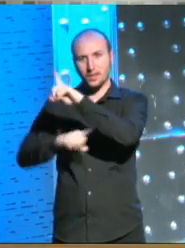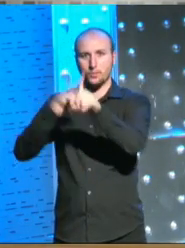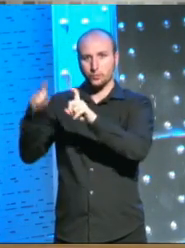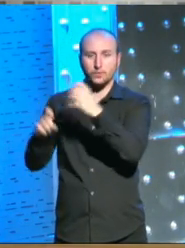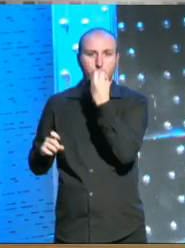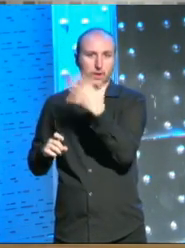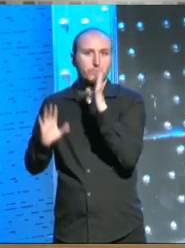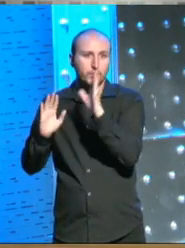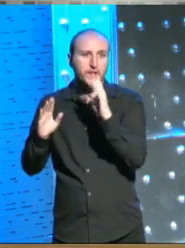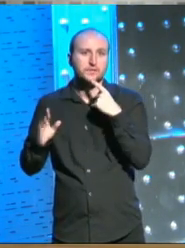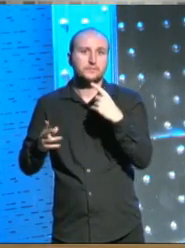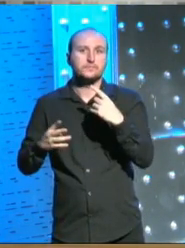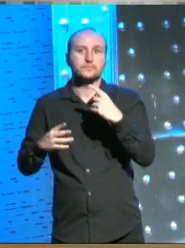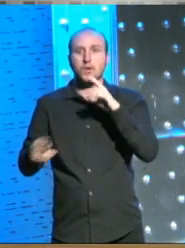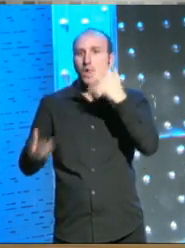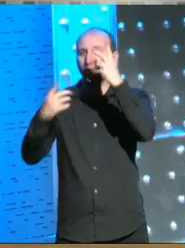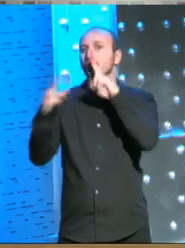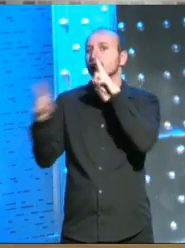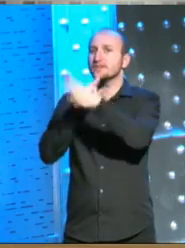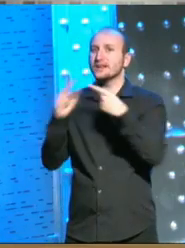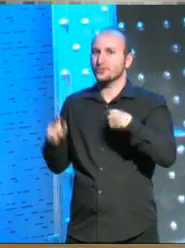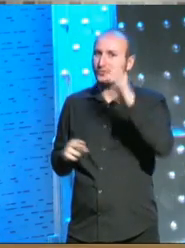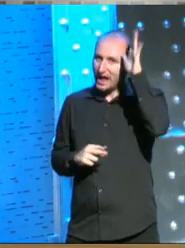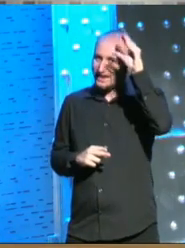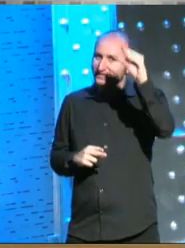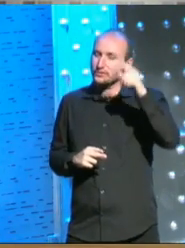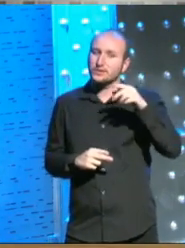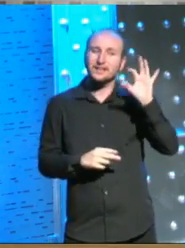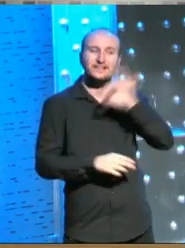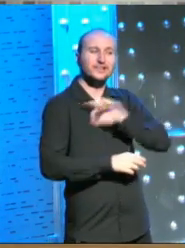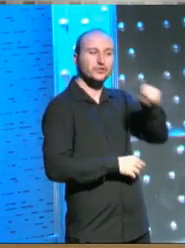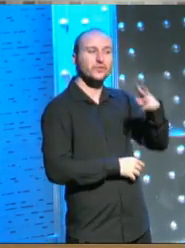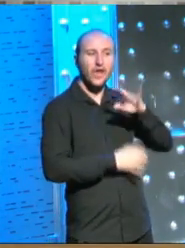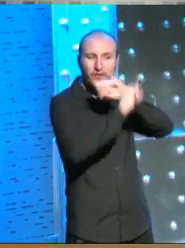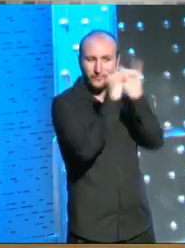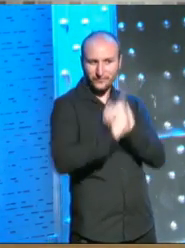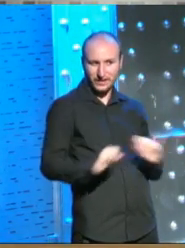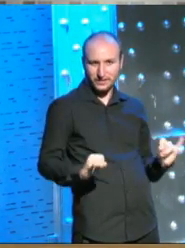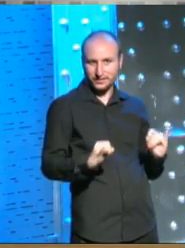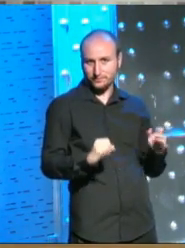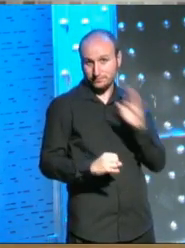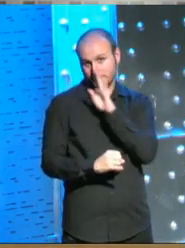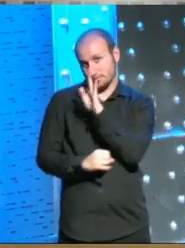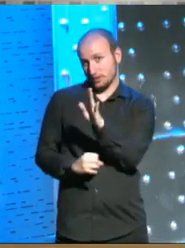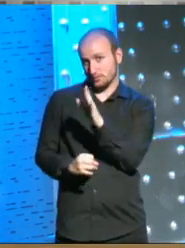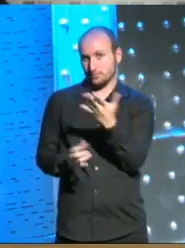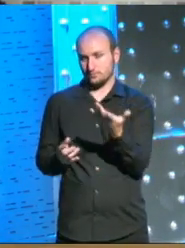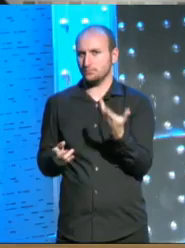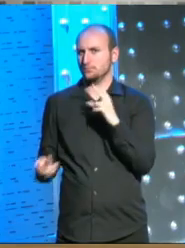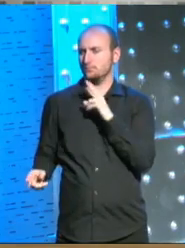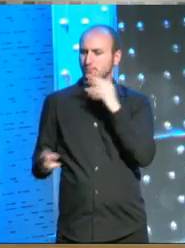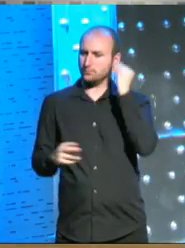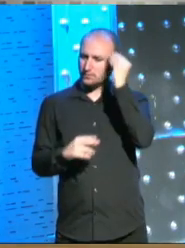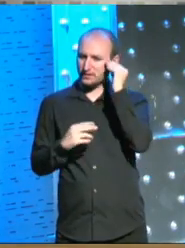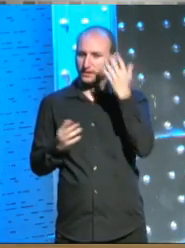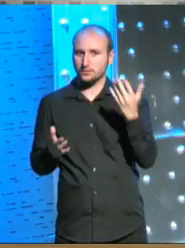hay que tener reflejos para contestar. Señor, ¿es usted feliz? A bocajarro, ¿no? Pues claro, dicen, ¿estoy feliz? Y empieza a